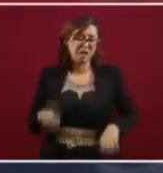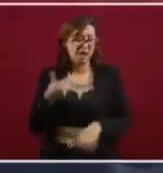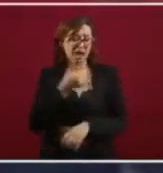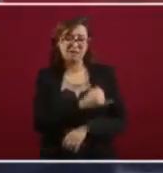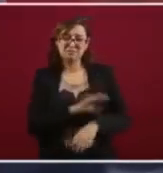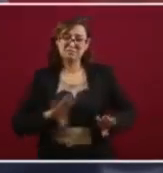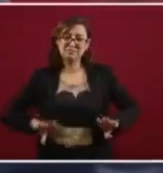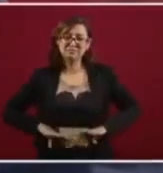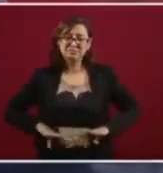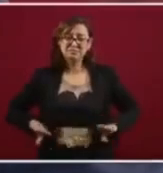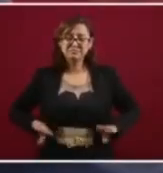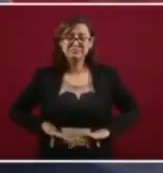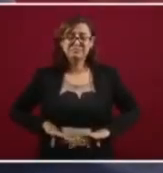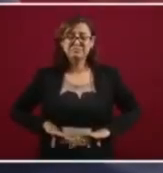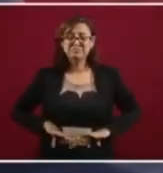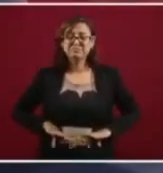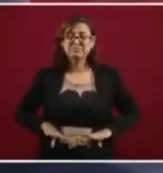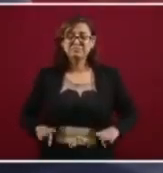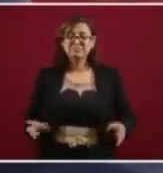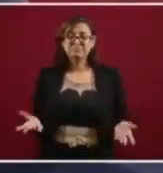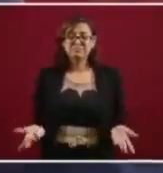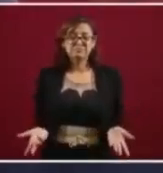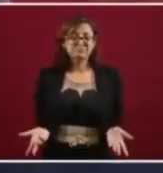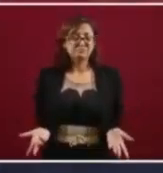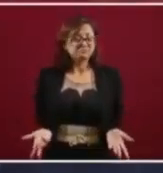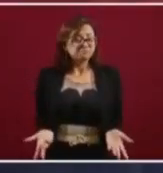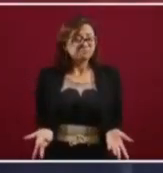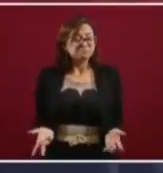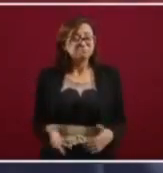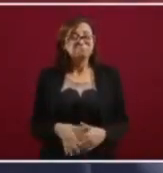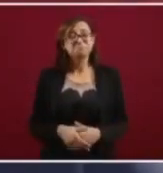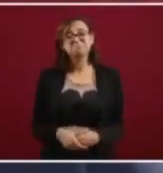y nada más porque